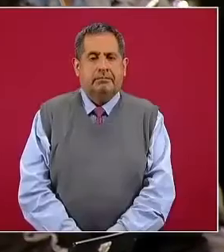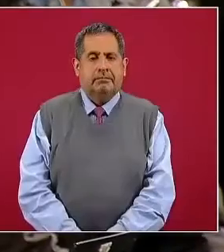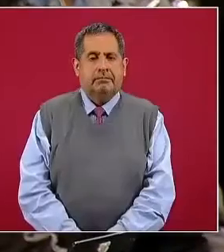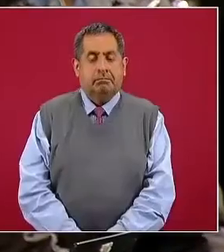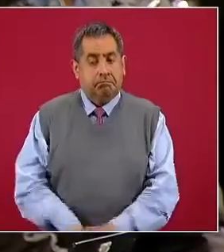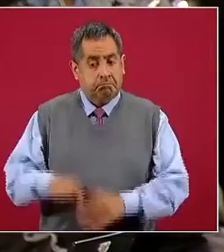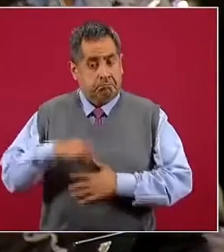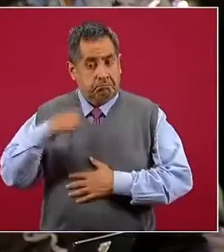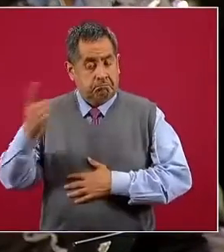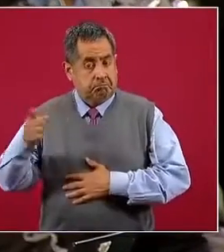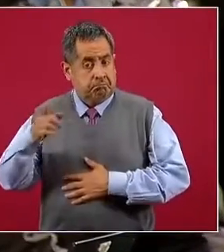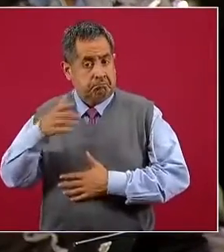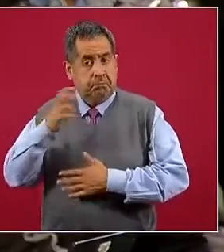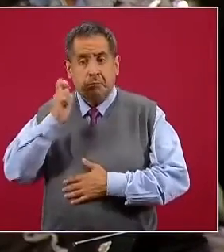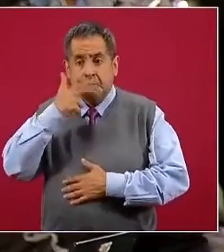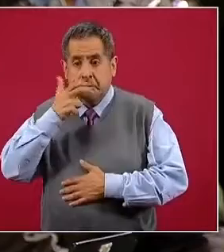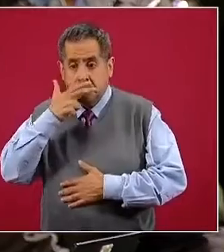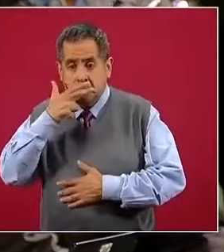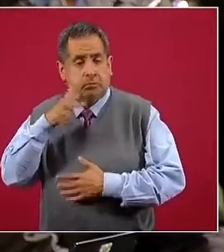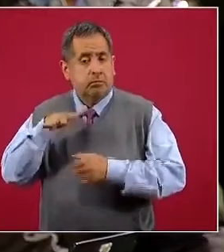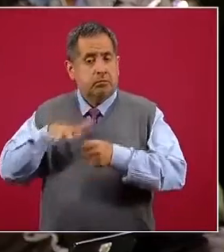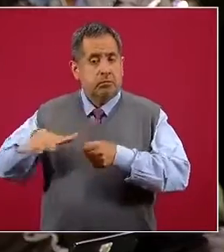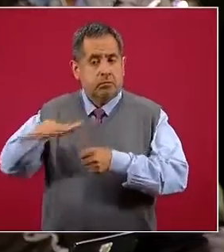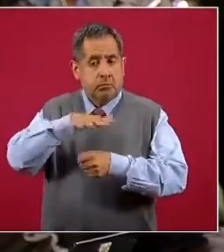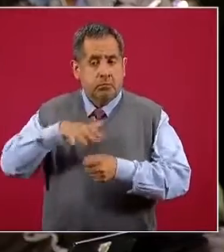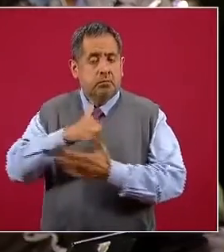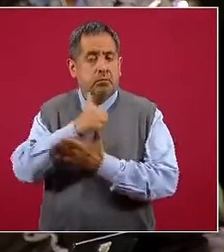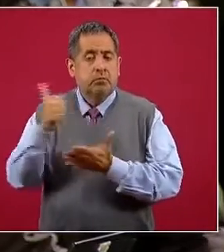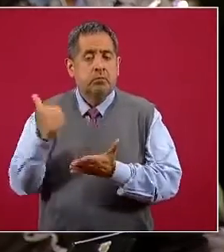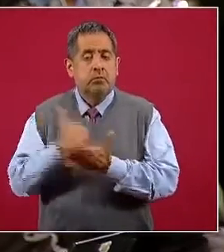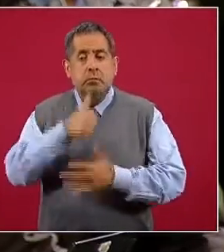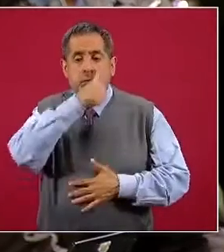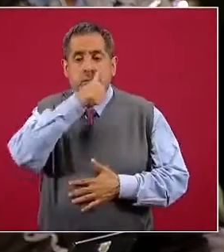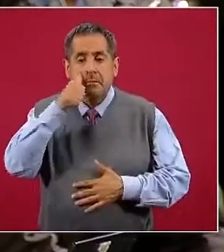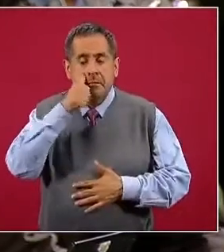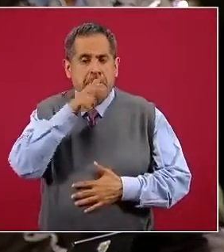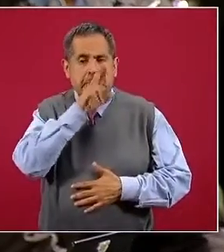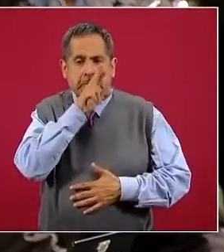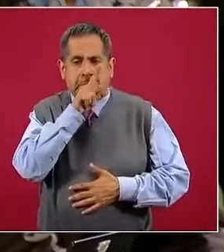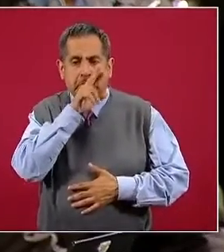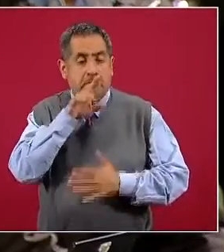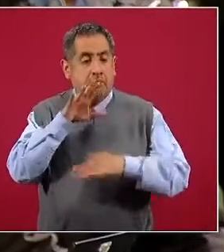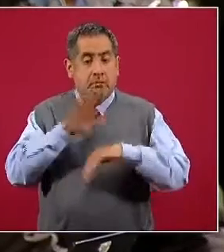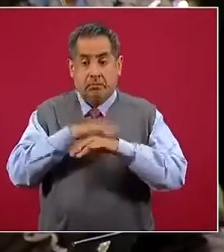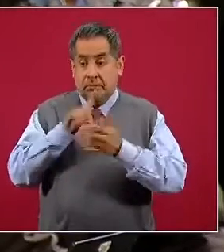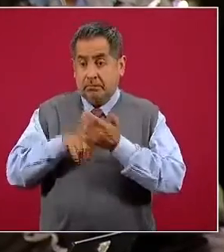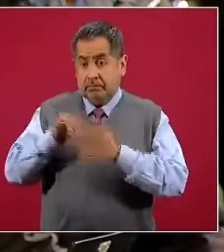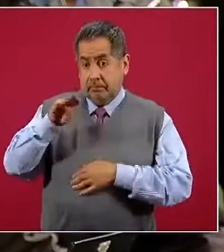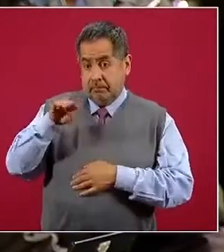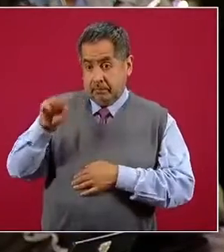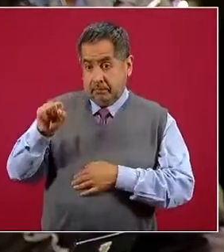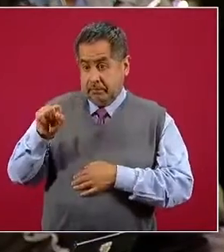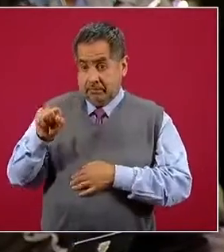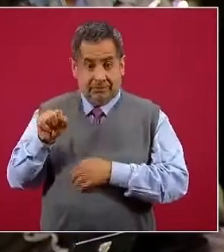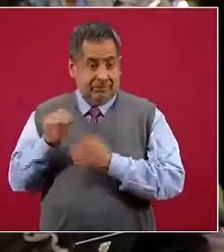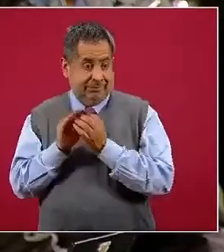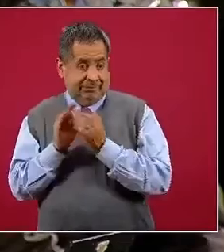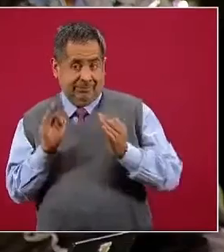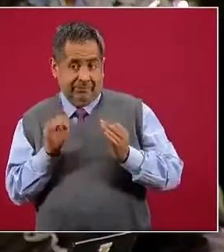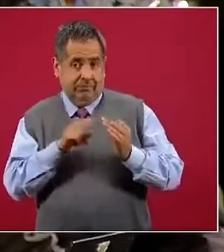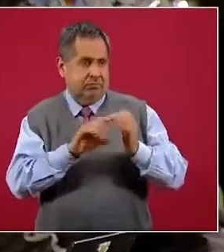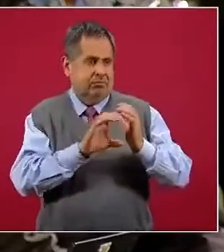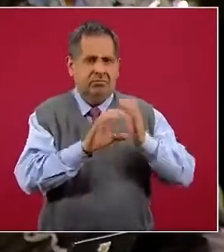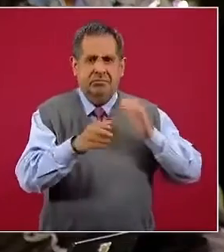en Ciudad Juárez hay mucha inquietud porque se instaló afuera de un hospital del IMSS un tráiler que es